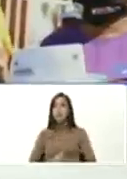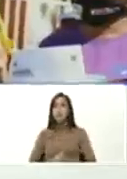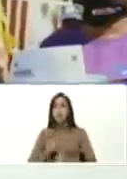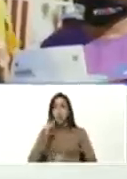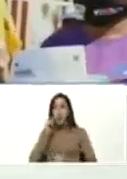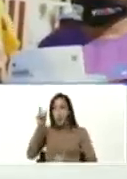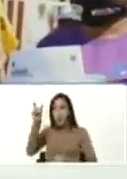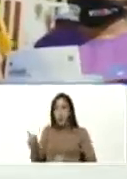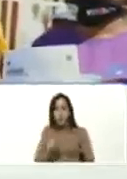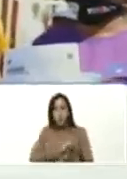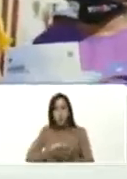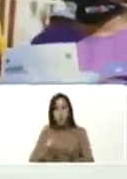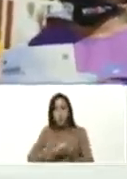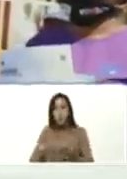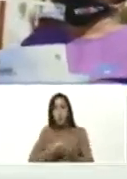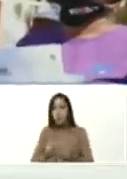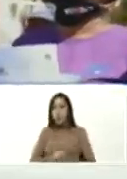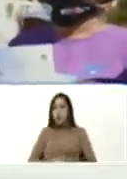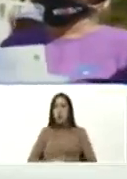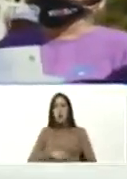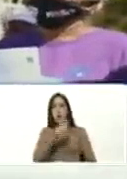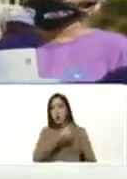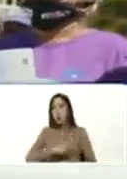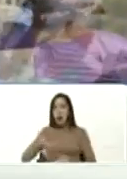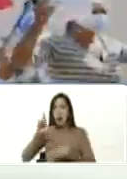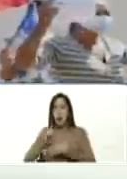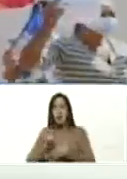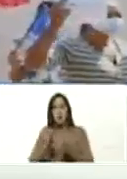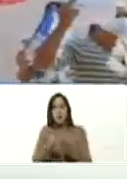del Peregrino, una Biblia latinoamericana.